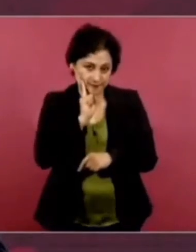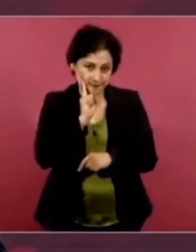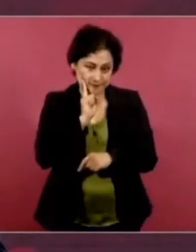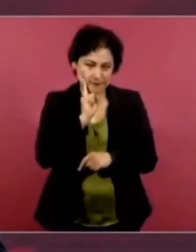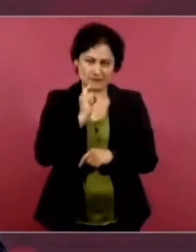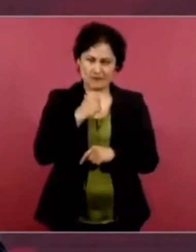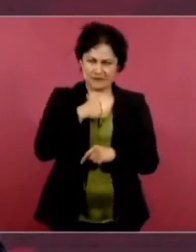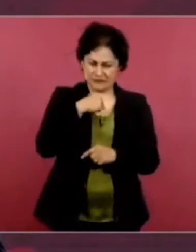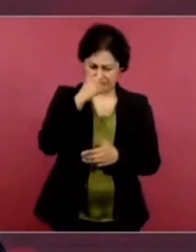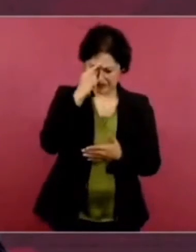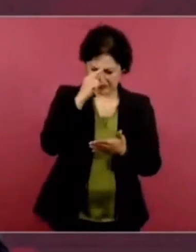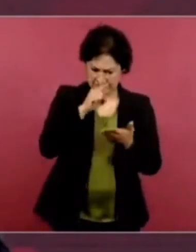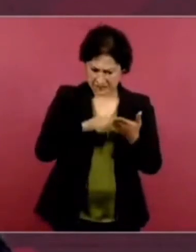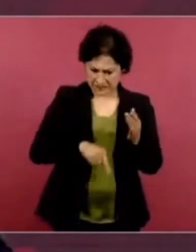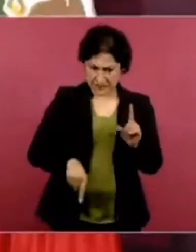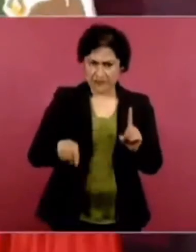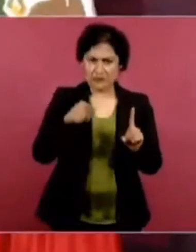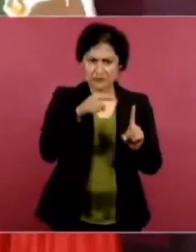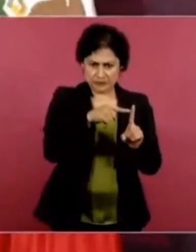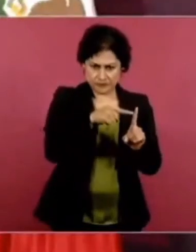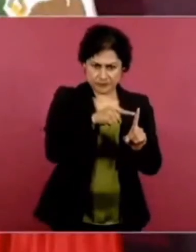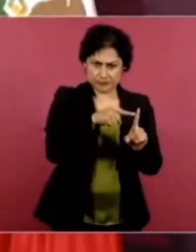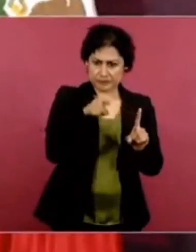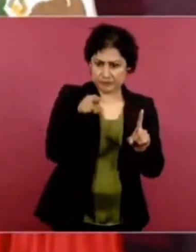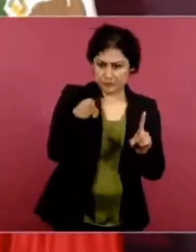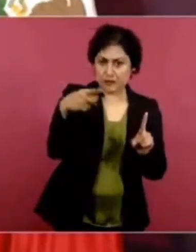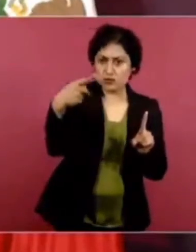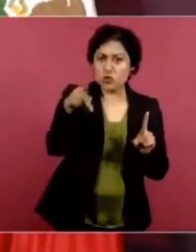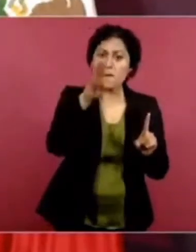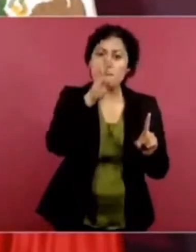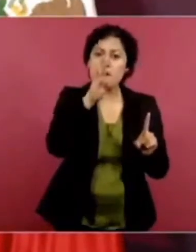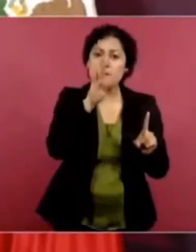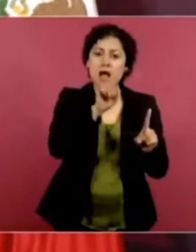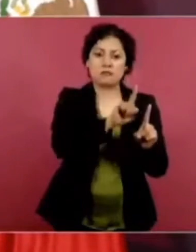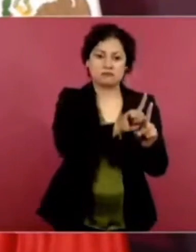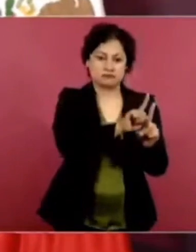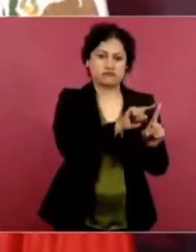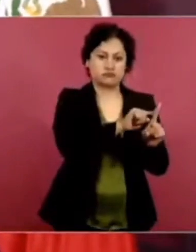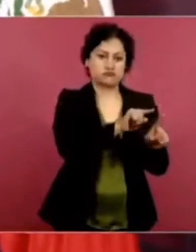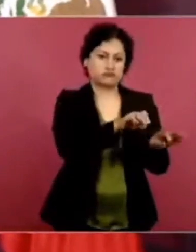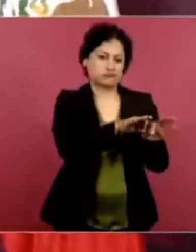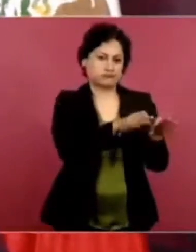conoció a la mamá de Claudia, eran académicos los dos,